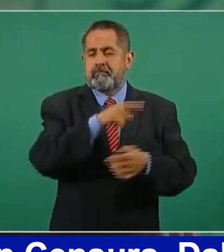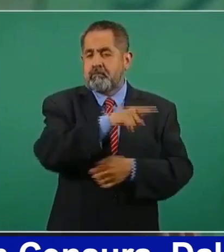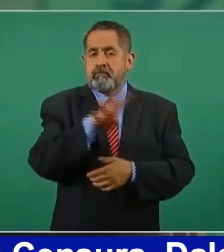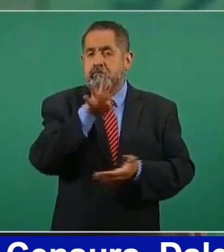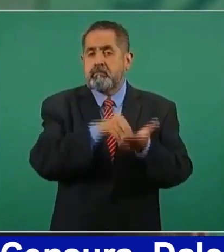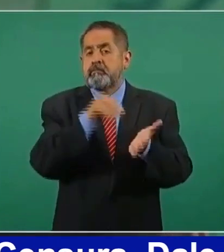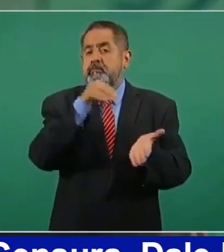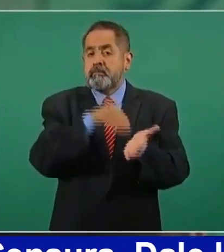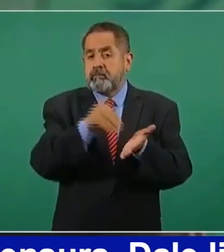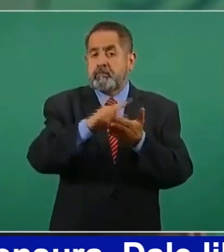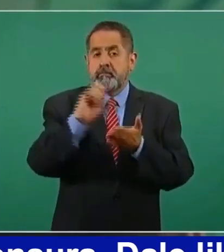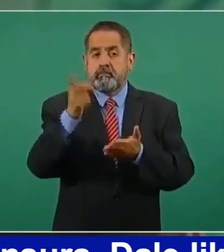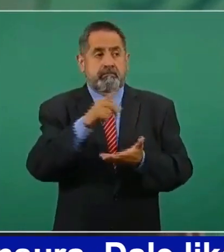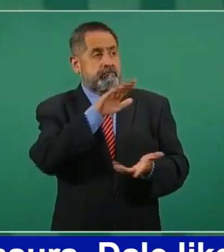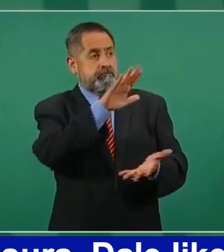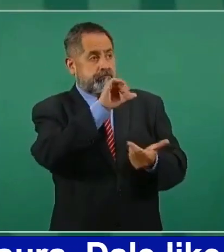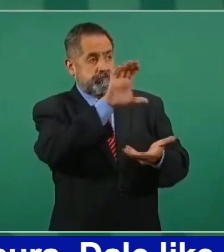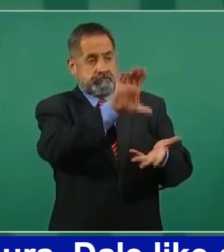millones de dólares